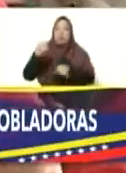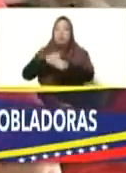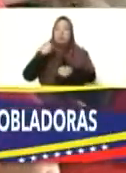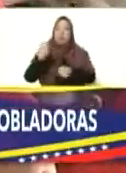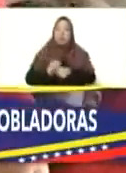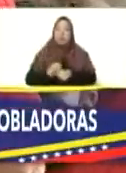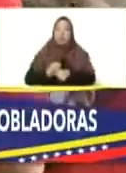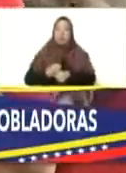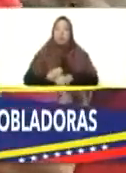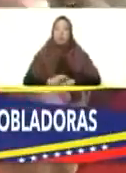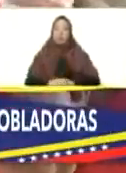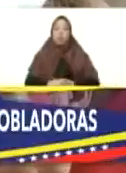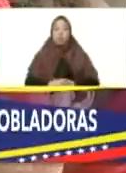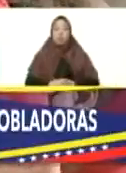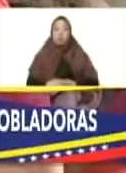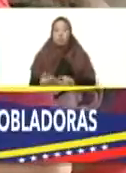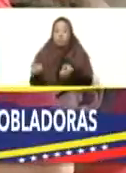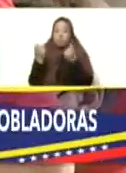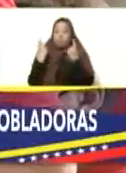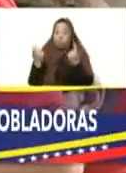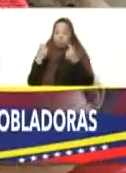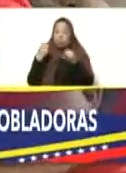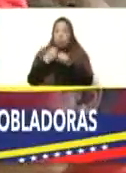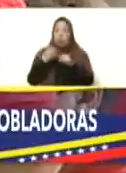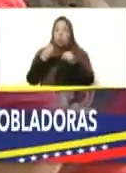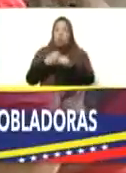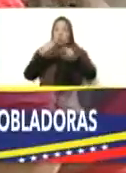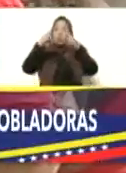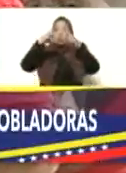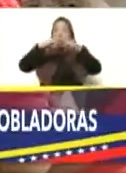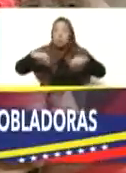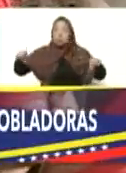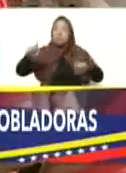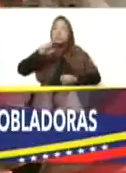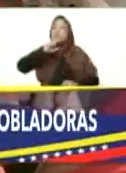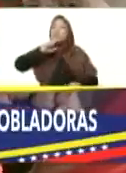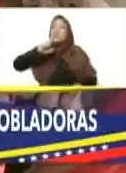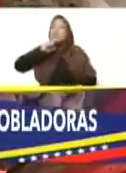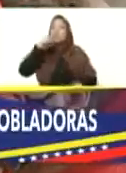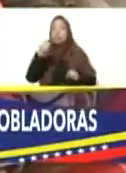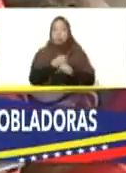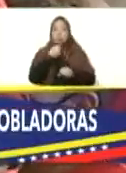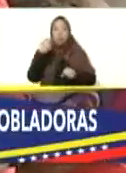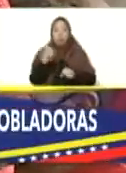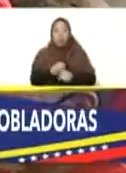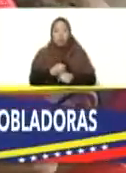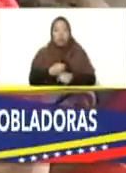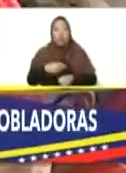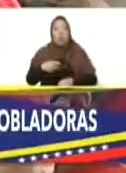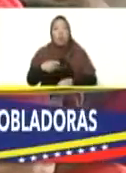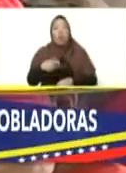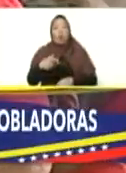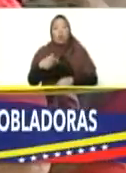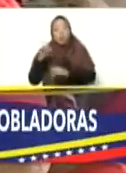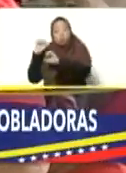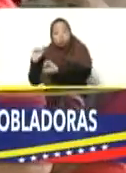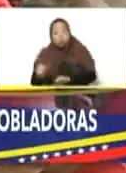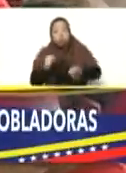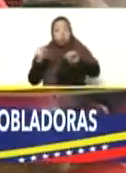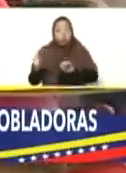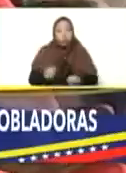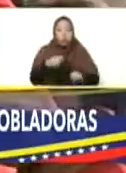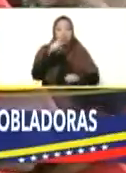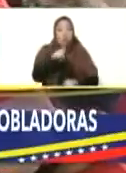pionera nosotros formamos parte de los campamentos nos cuesta mucho porque trabajamos y tenemos también que estar en los